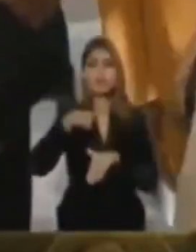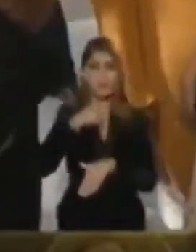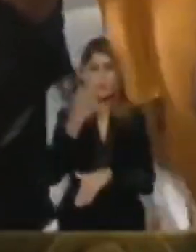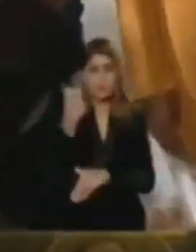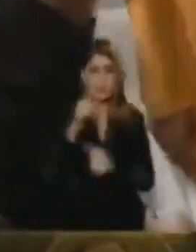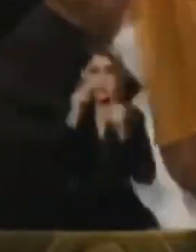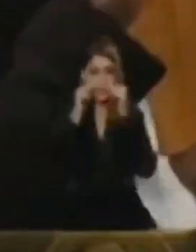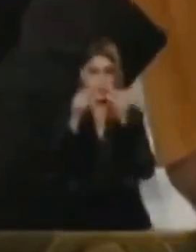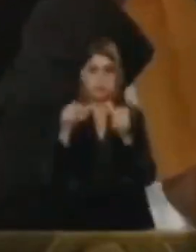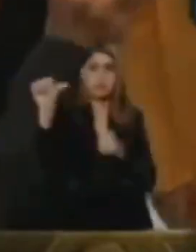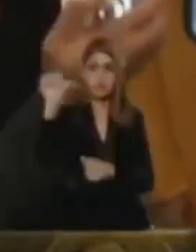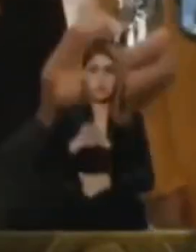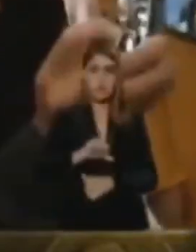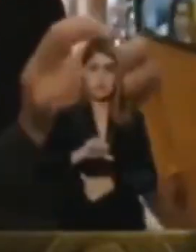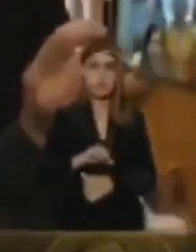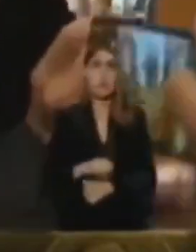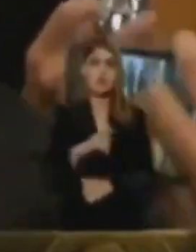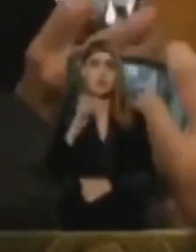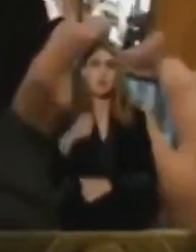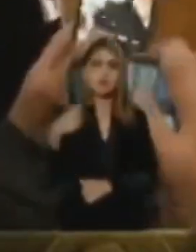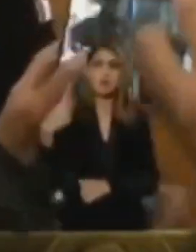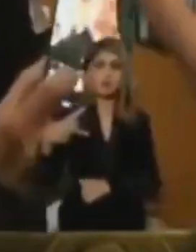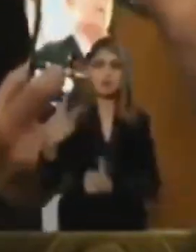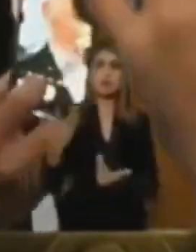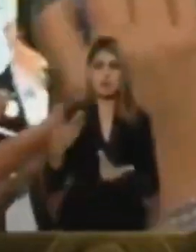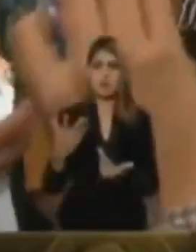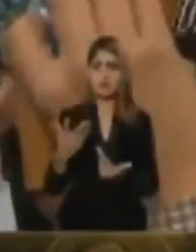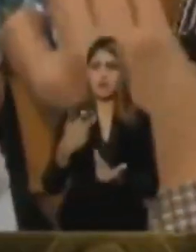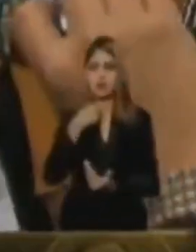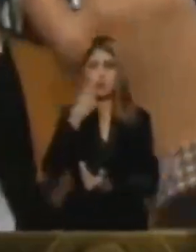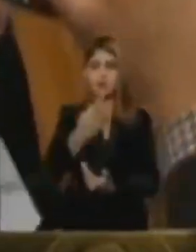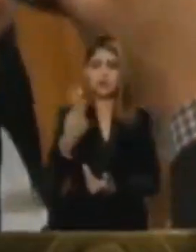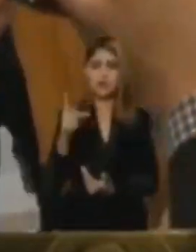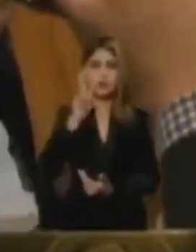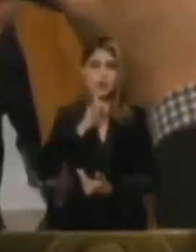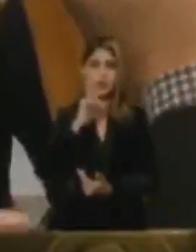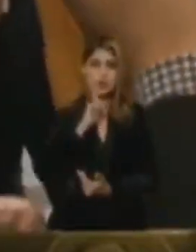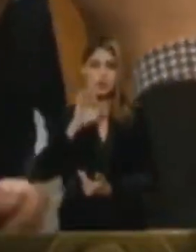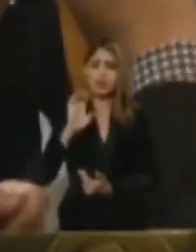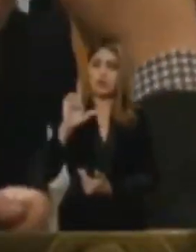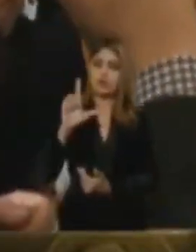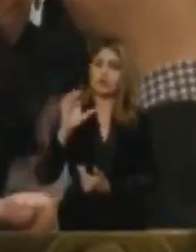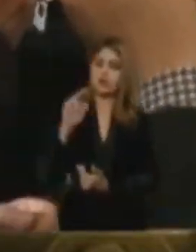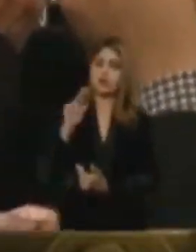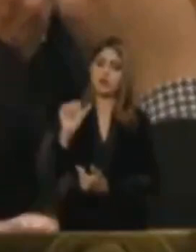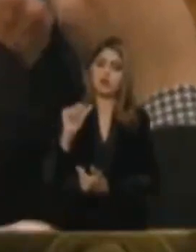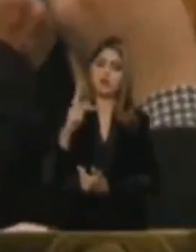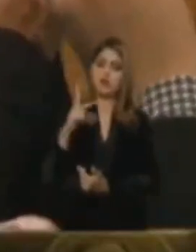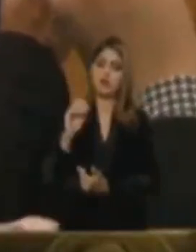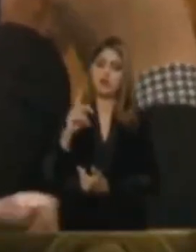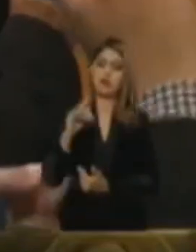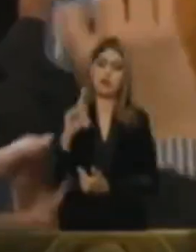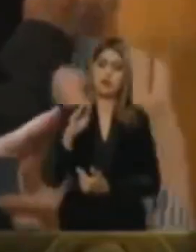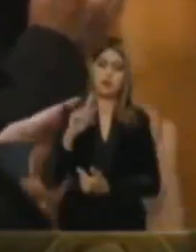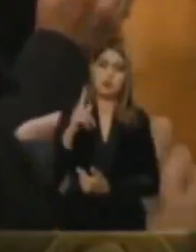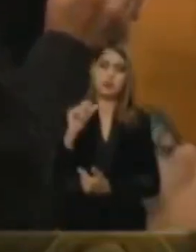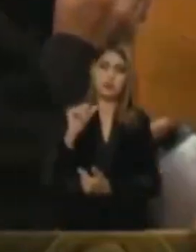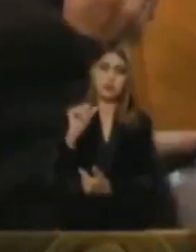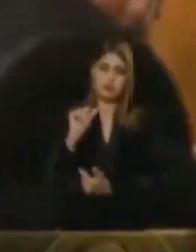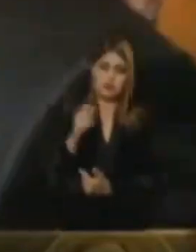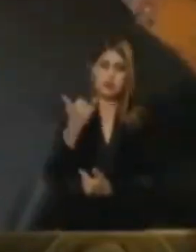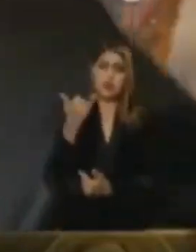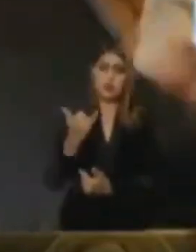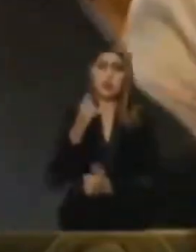escuchar el día de hoy en voz de Elena Poniatowska, en voz también de las legisladoras y